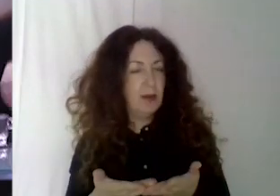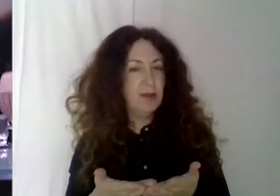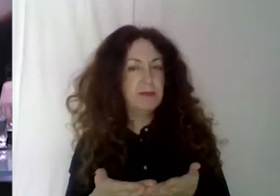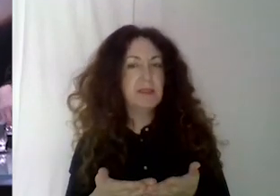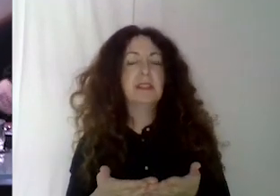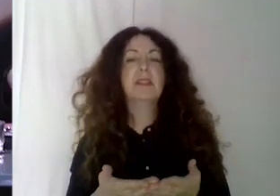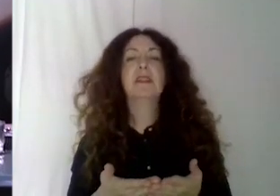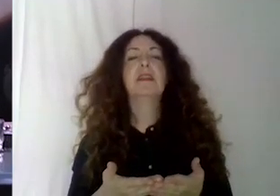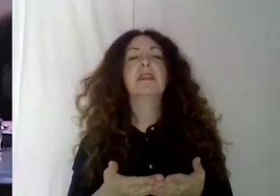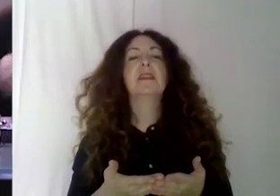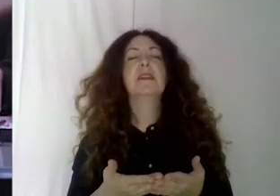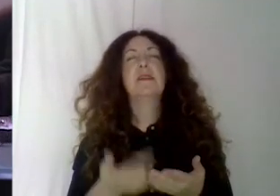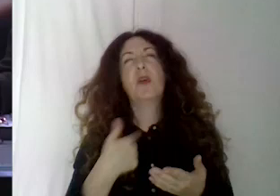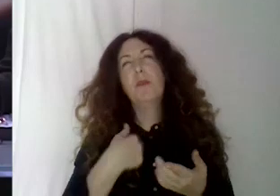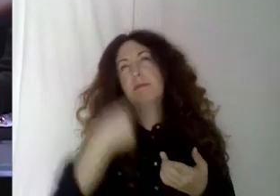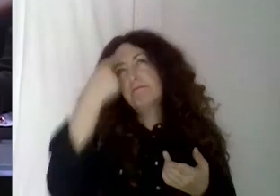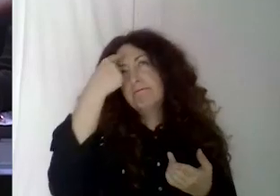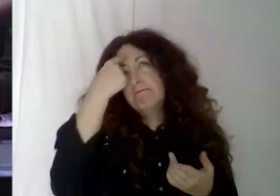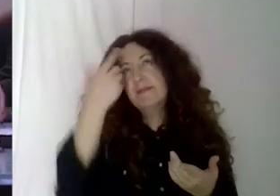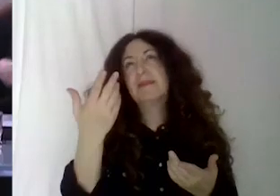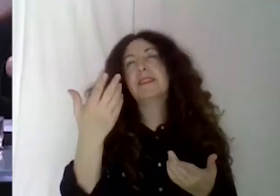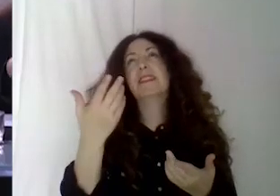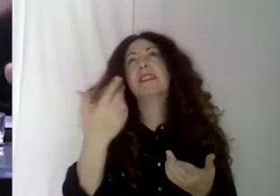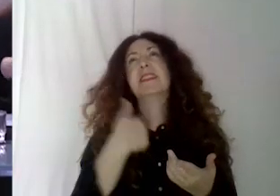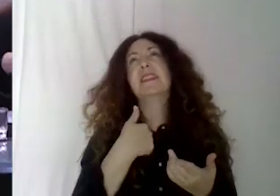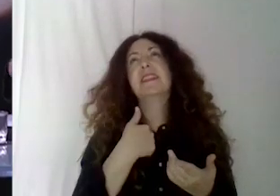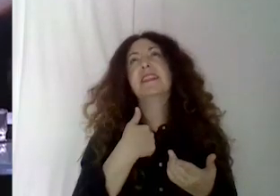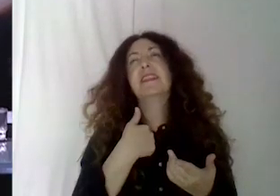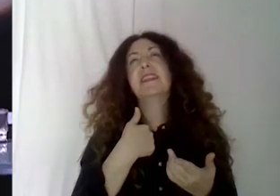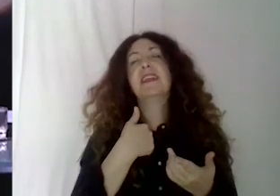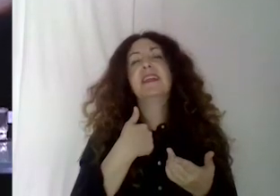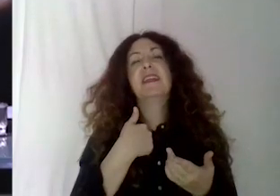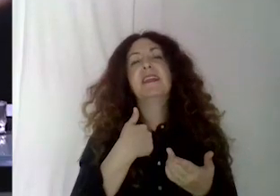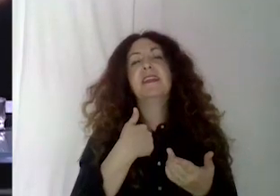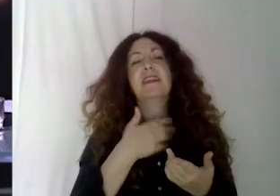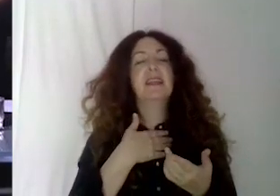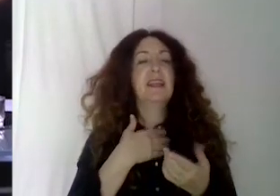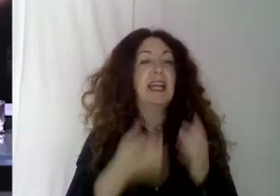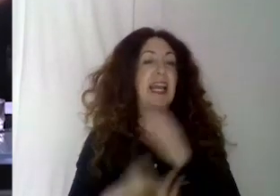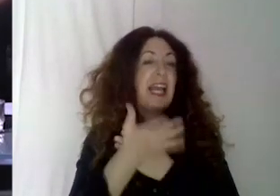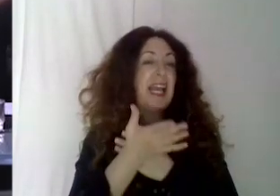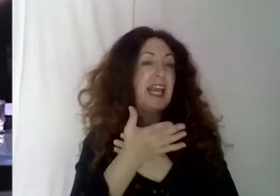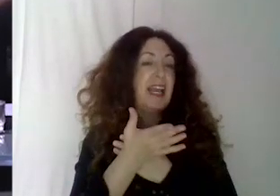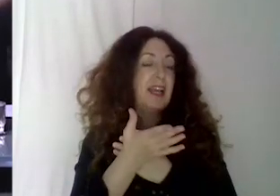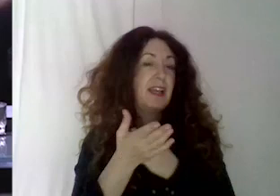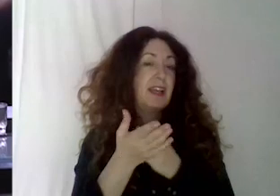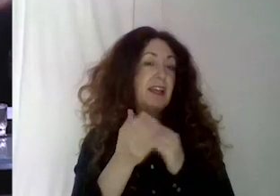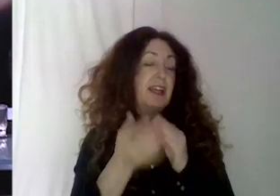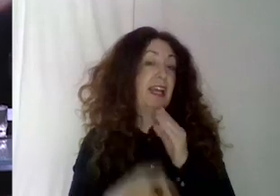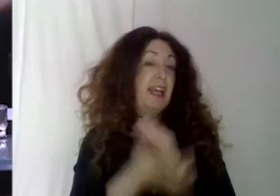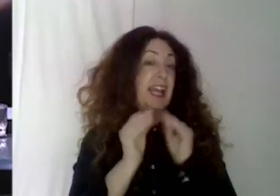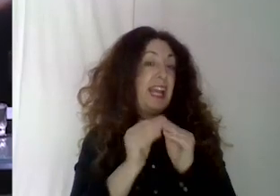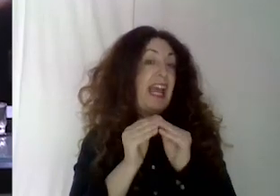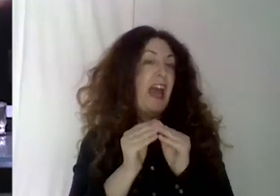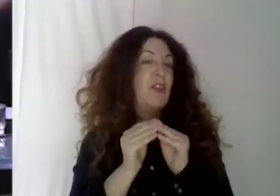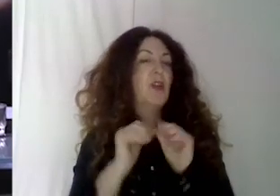mencionando en esta tarde, otra cosa que de repente me ha saltado también en la cabeza recordando mis tiempos